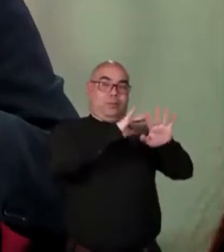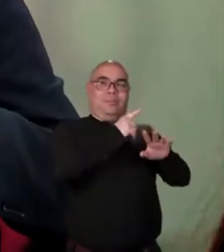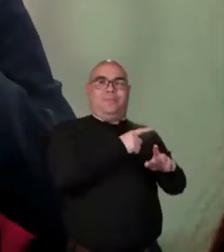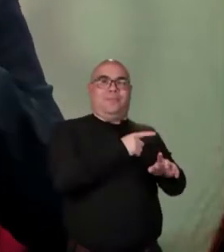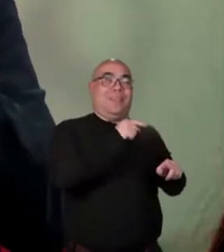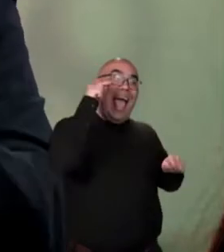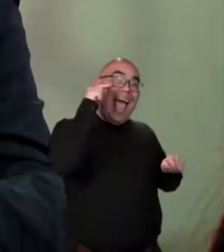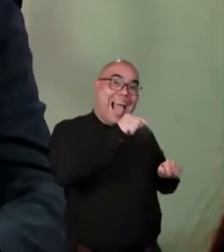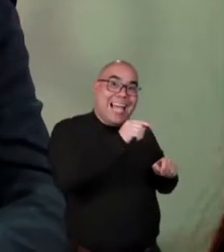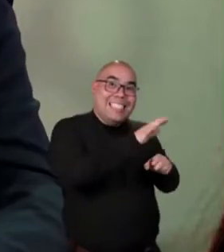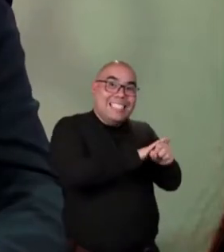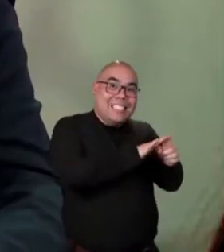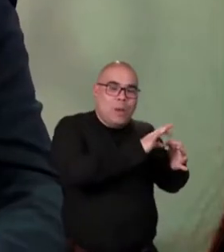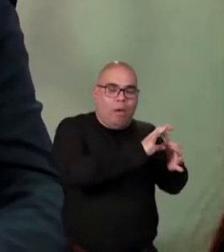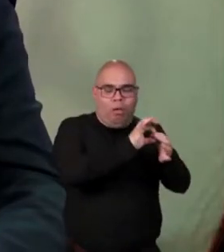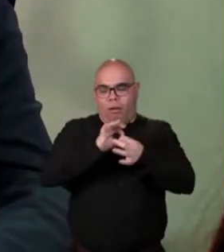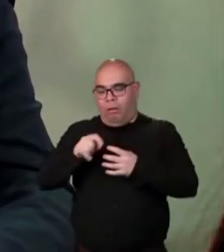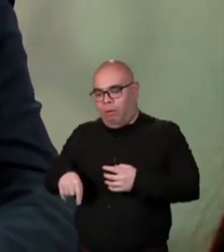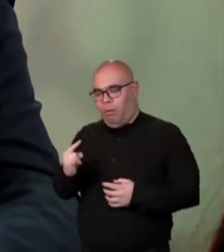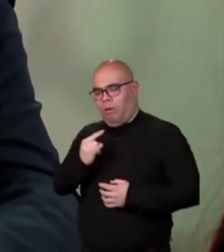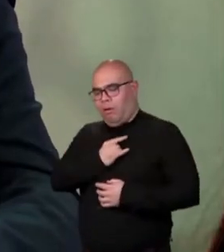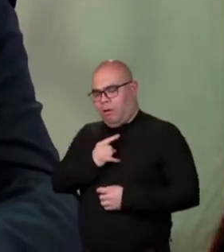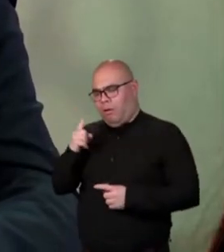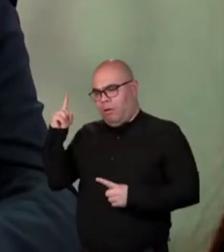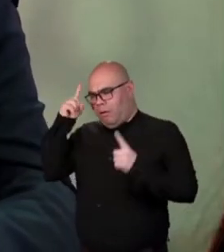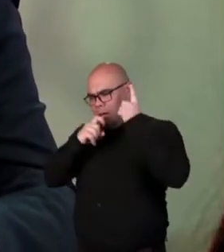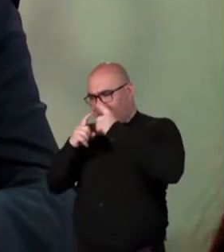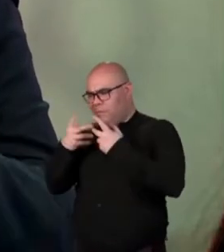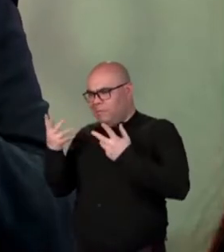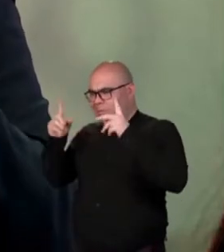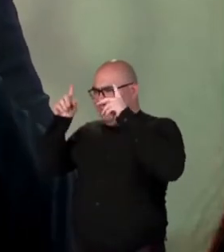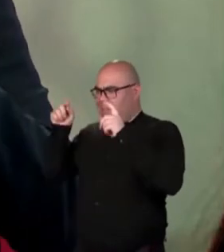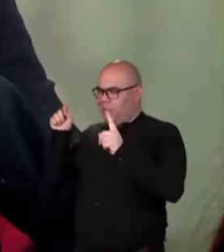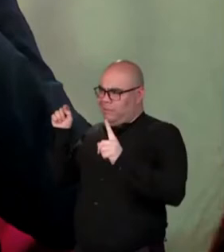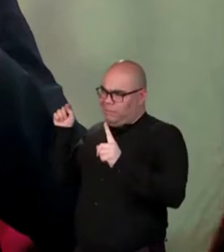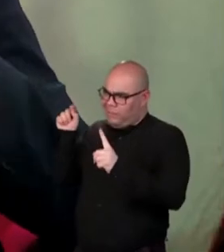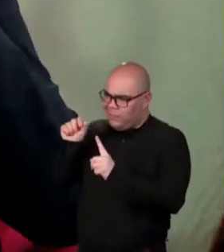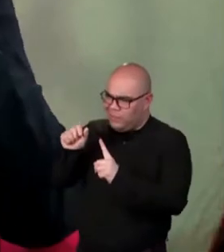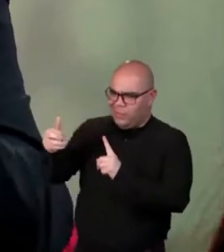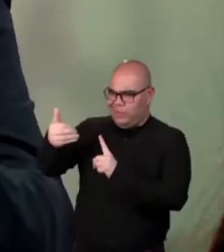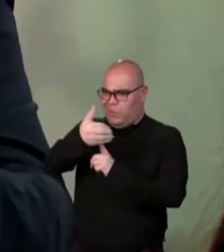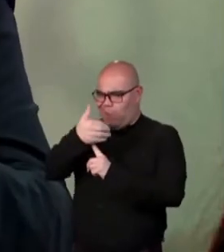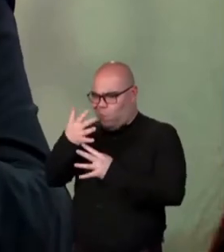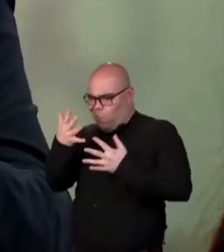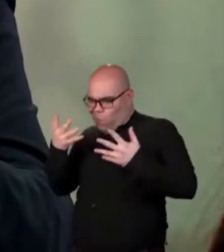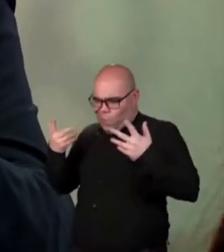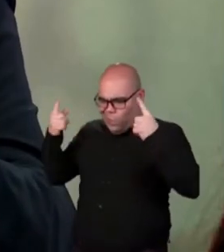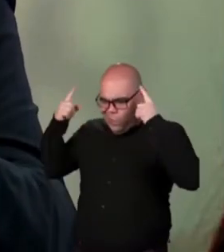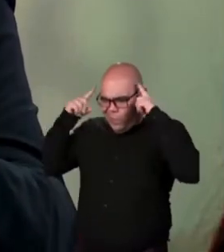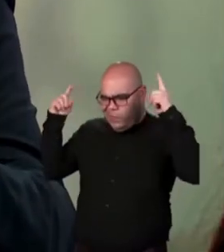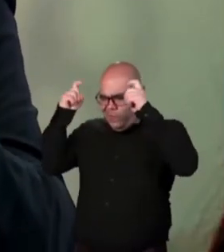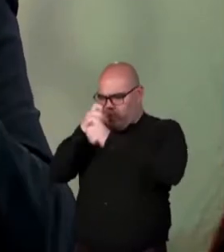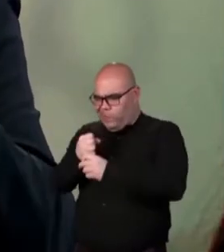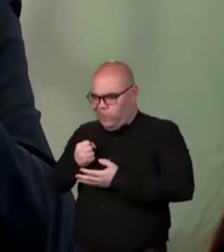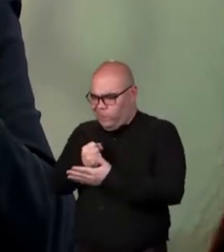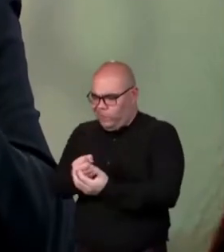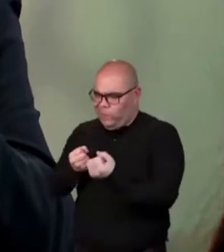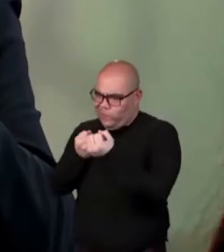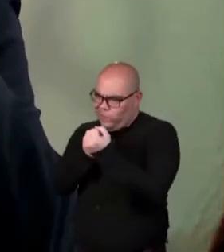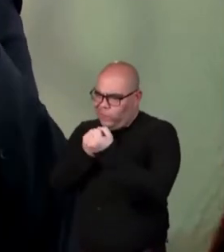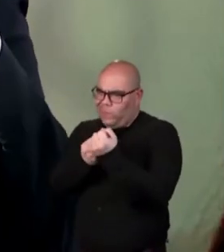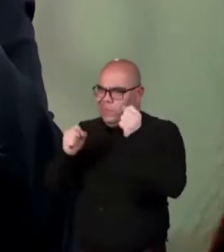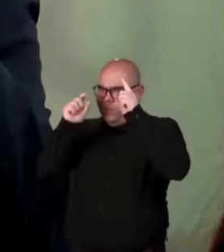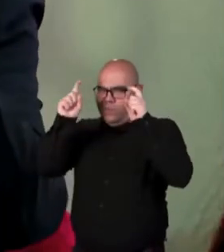revisarnos al interior de todas las áreas de bienestar para revisar como debíamos potenciar esa articulación